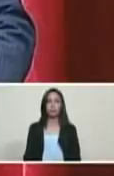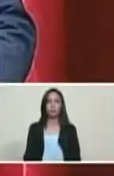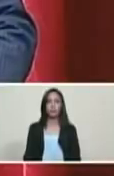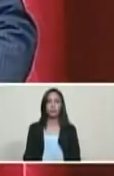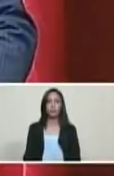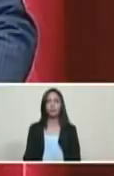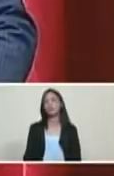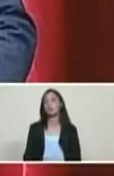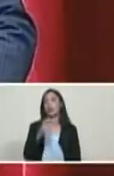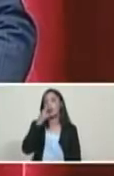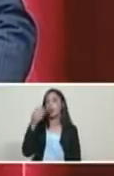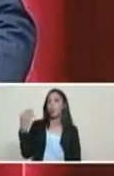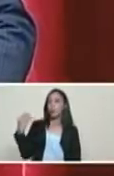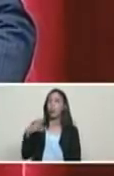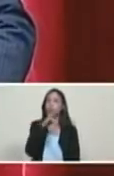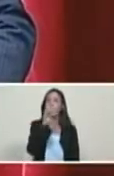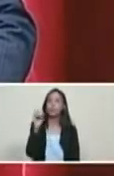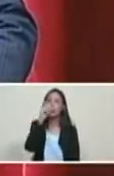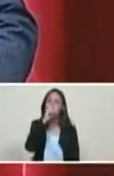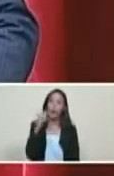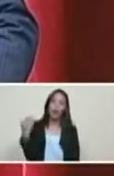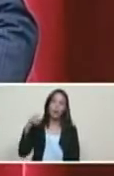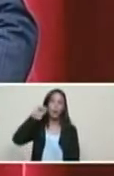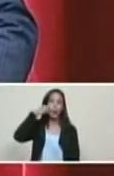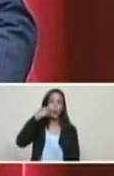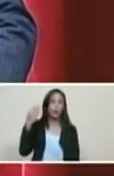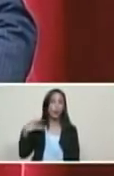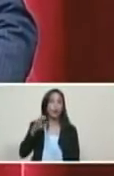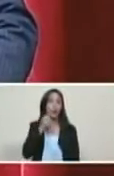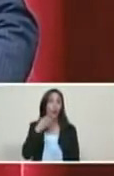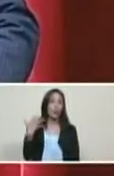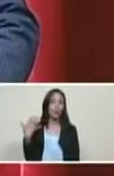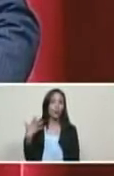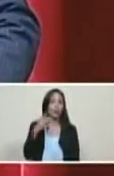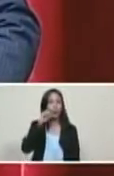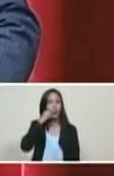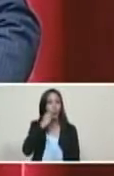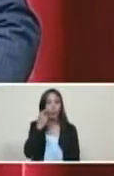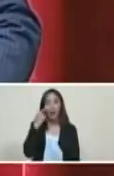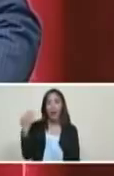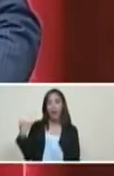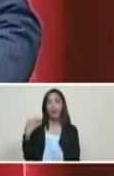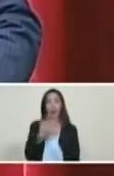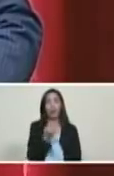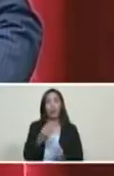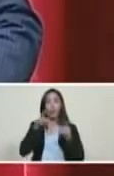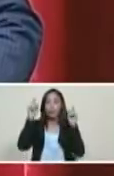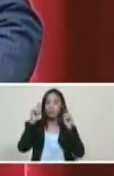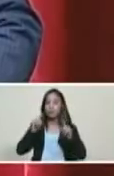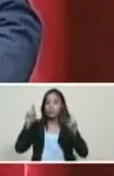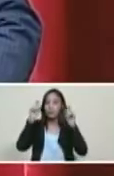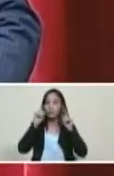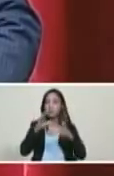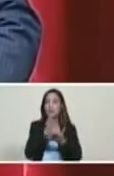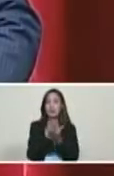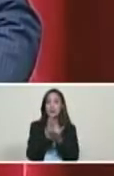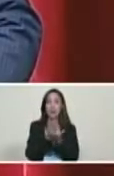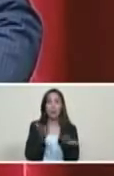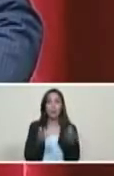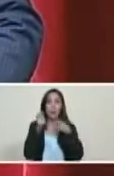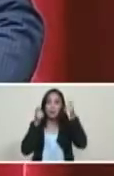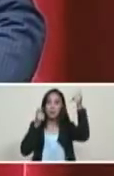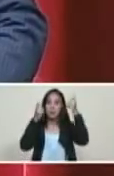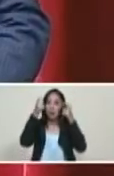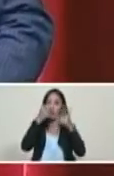Hace 200 años siempre nosotros recordamos con mucho orgullo, gracias a la siembra de valores de nuestro comandante infinito, Hugo